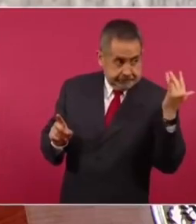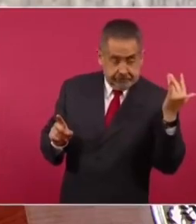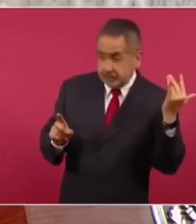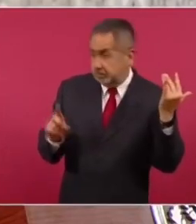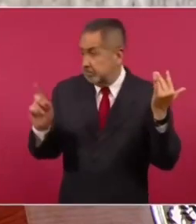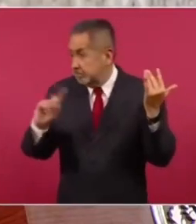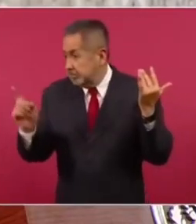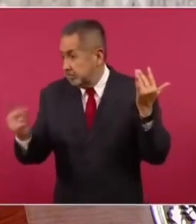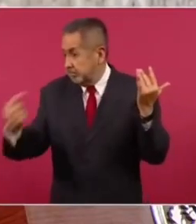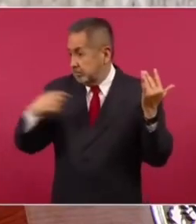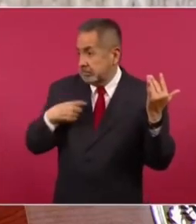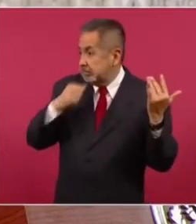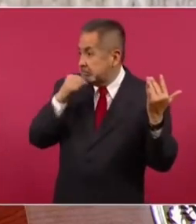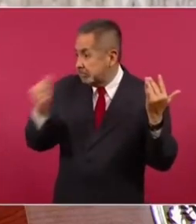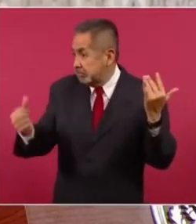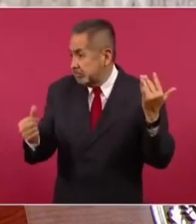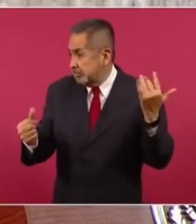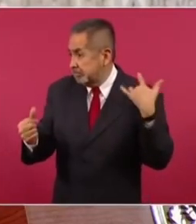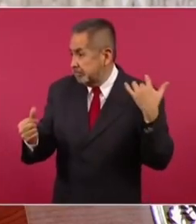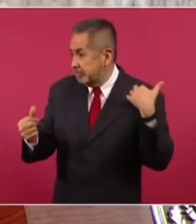del bloque conservador.